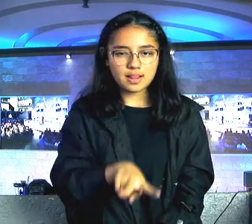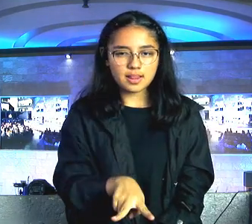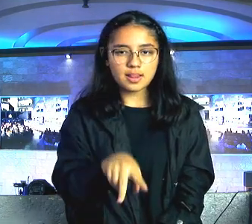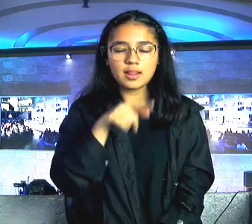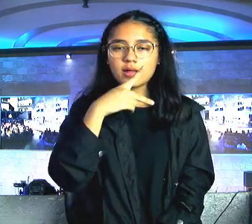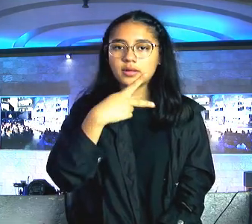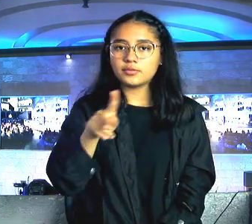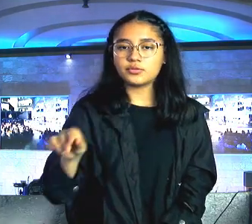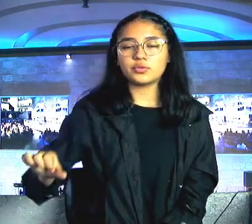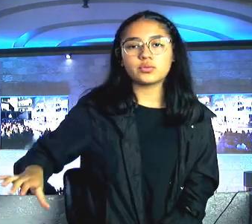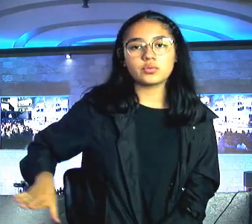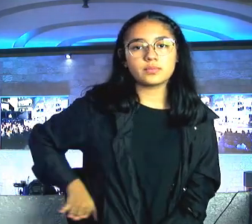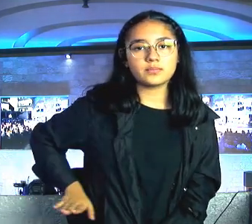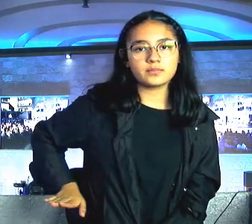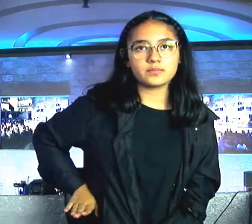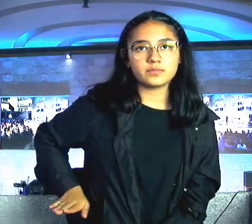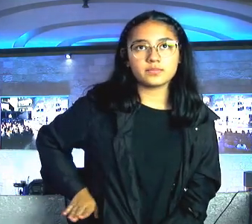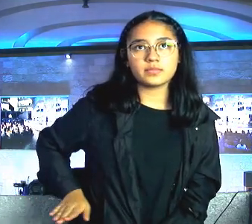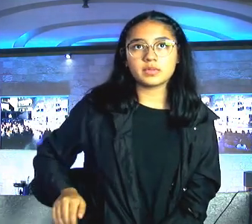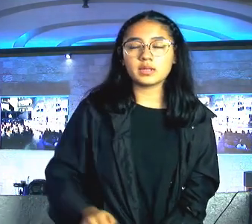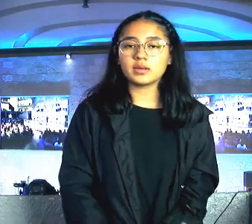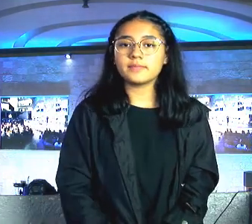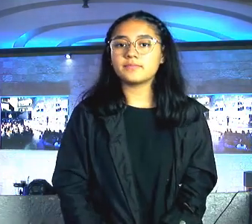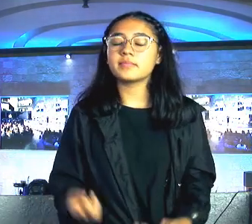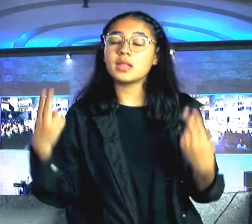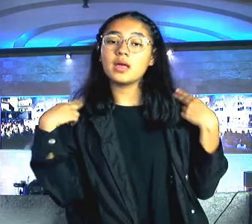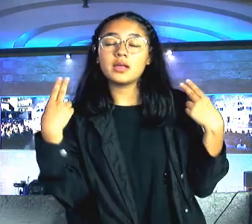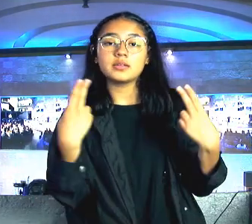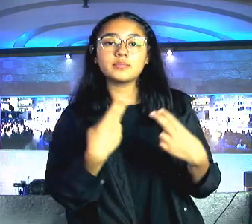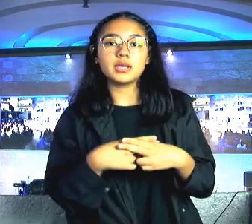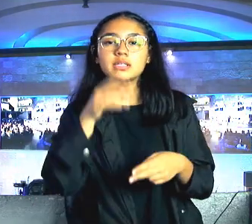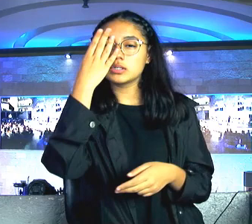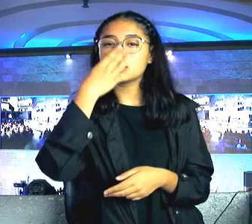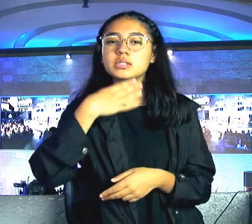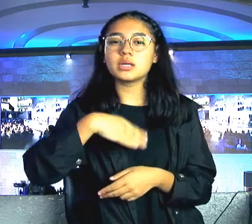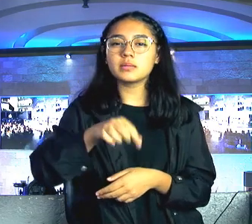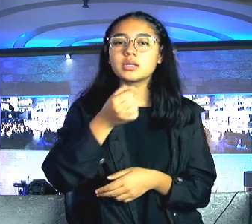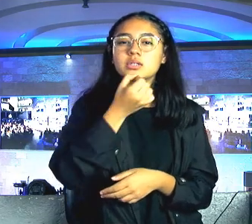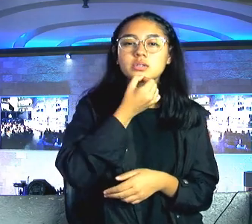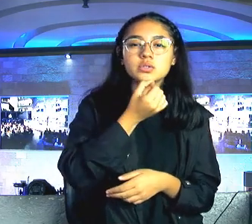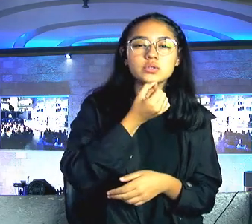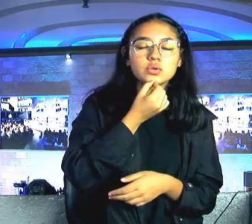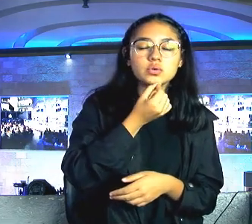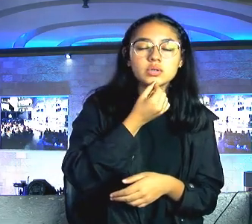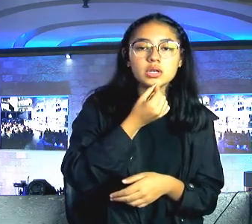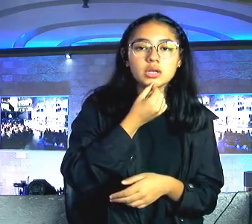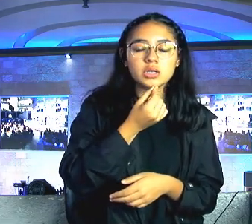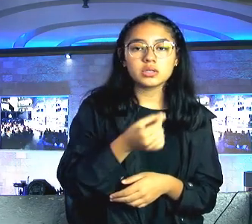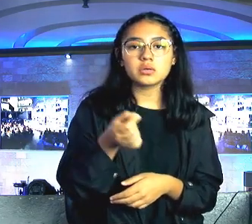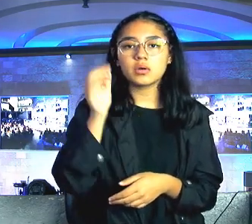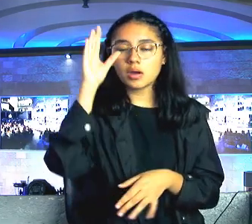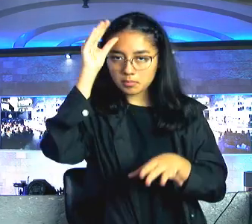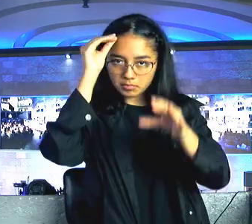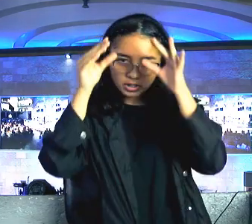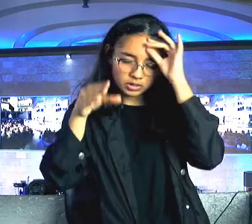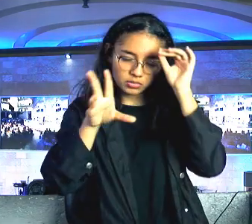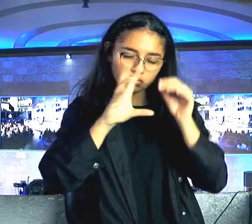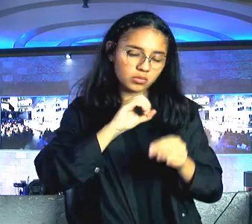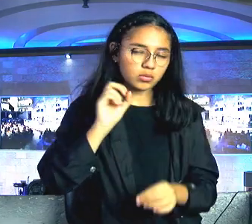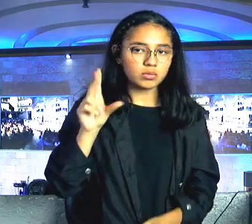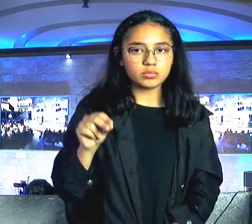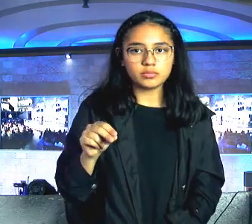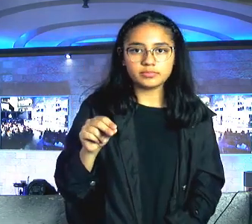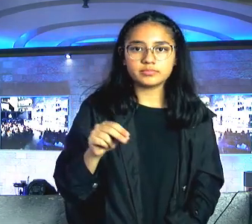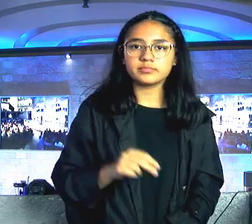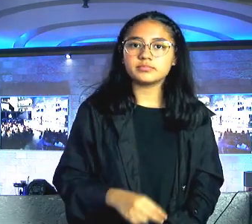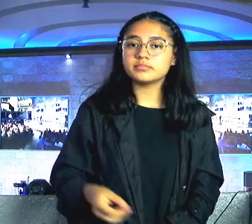mises y ellas evalúan si un niño sabe o no sabe, si aprendió o no aprendió. Bueno, Dios evalúa tu conducta. Proverbios 5:21